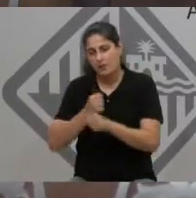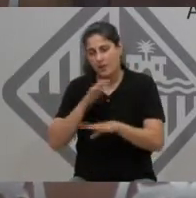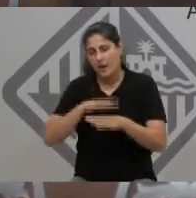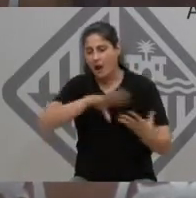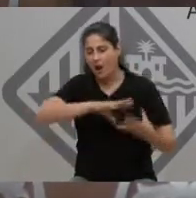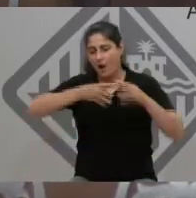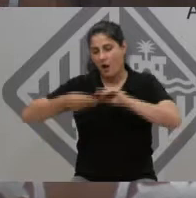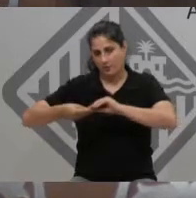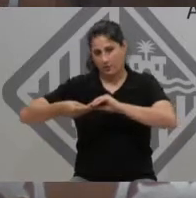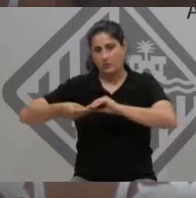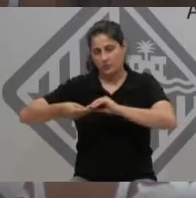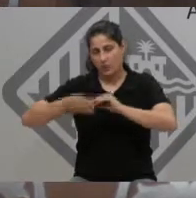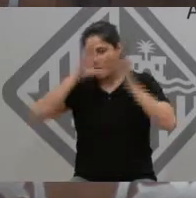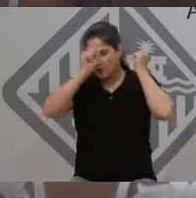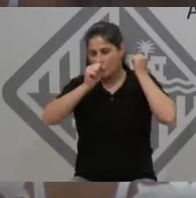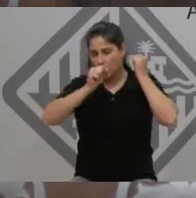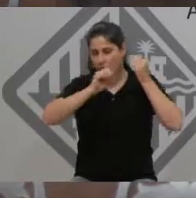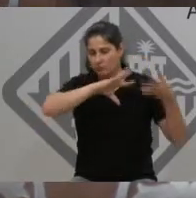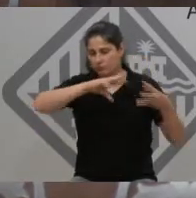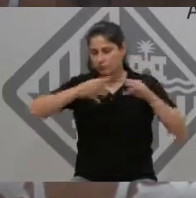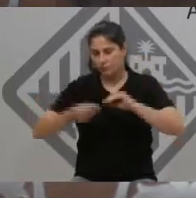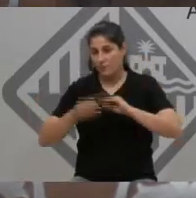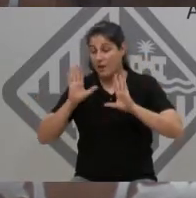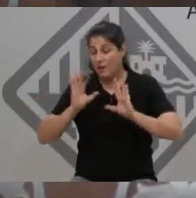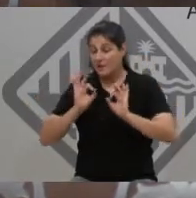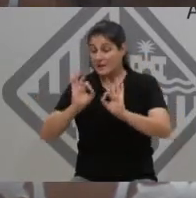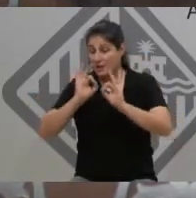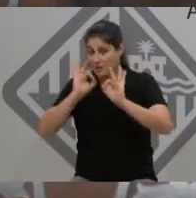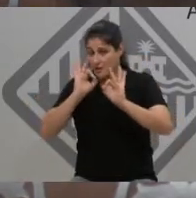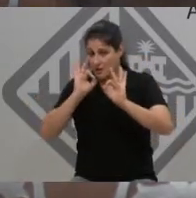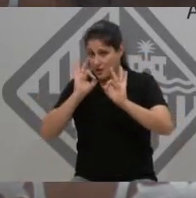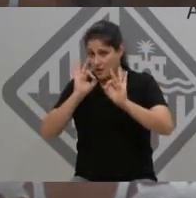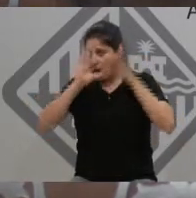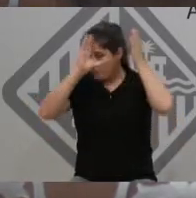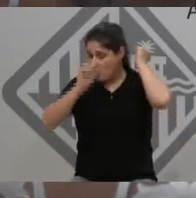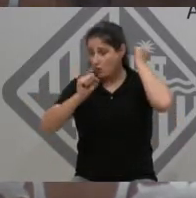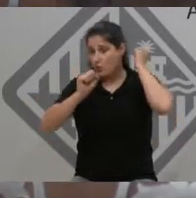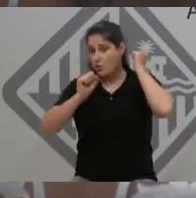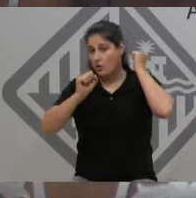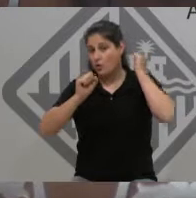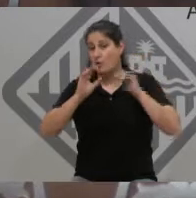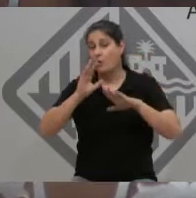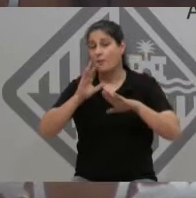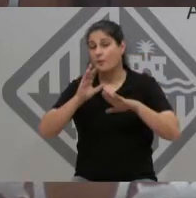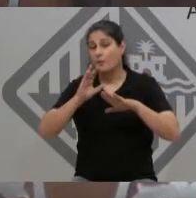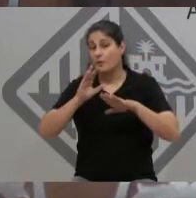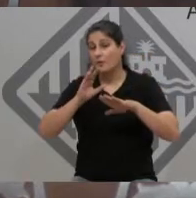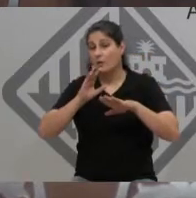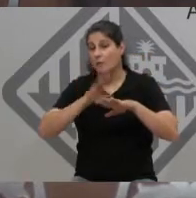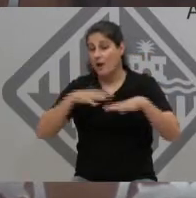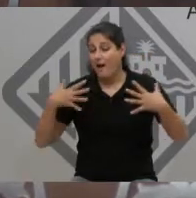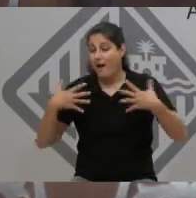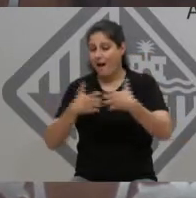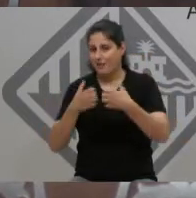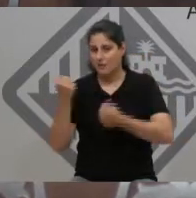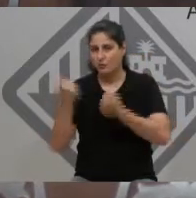adaptación de muchos protocolos, pero hacemos hincapié en uno que afecta directamente al protocolo de accidentes de